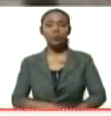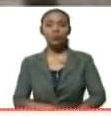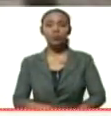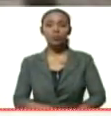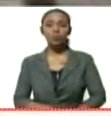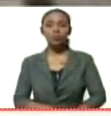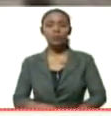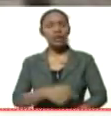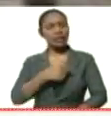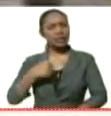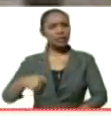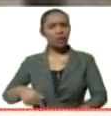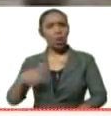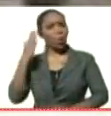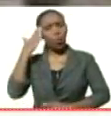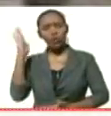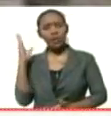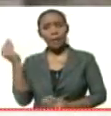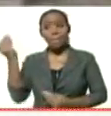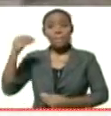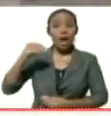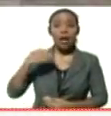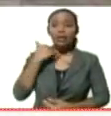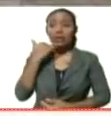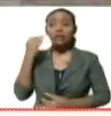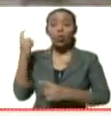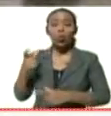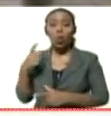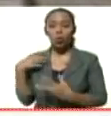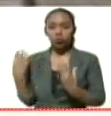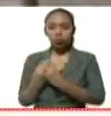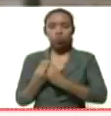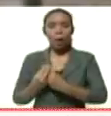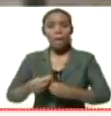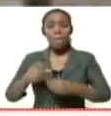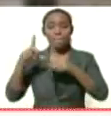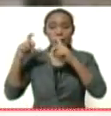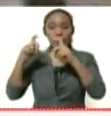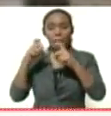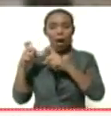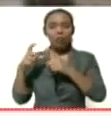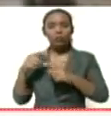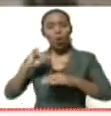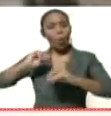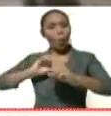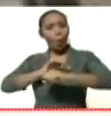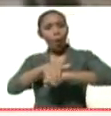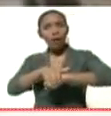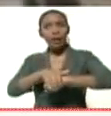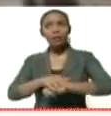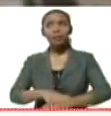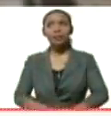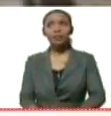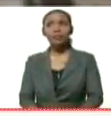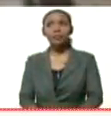De China, no sé si hay imágenes, seguramente acompañarán con imágenes, ¿verdad? Jorge Rodríguez, Jorge Márquez.